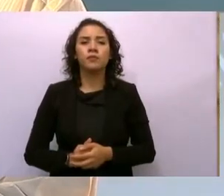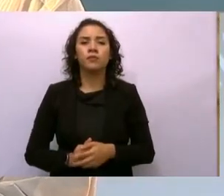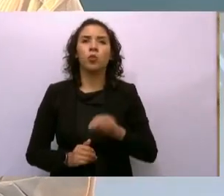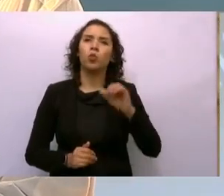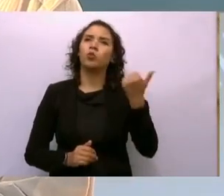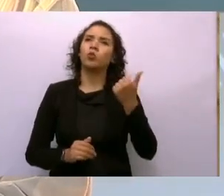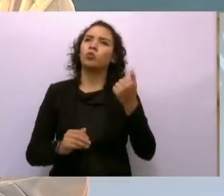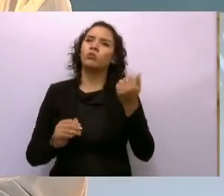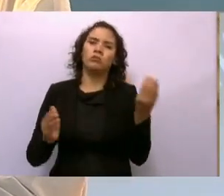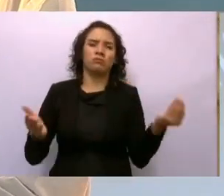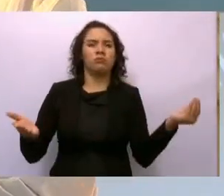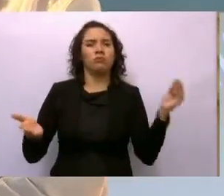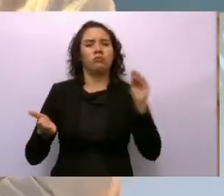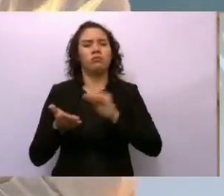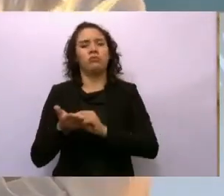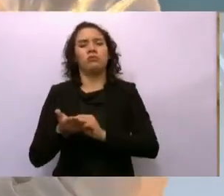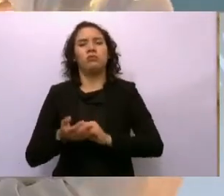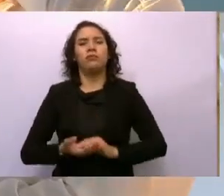llaman